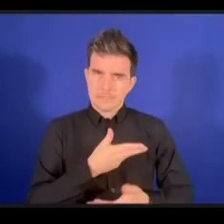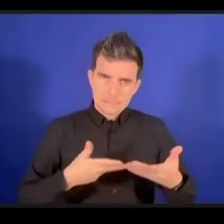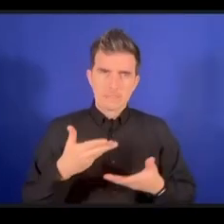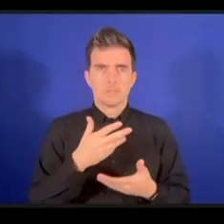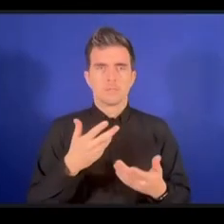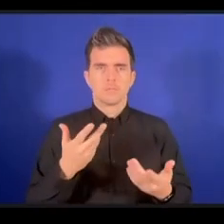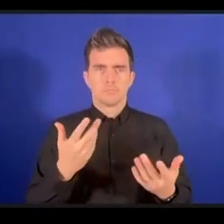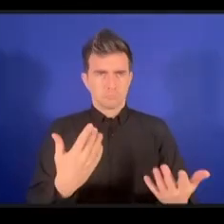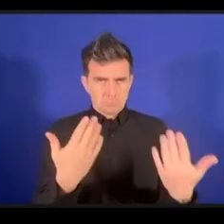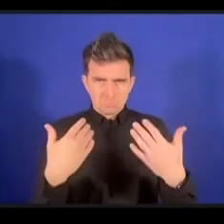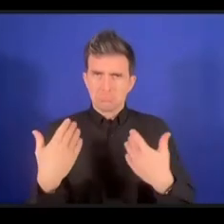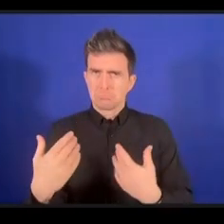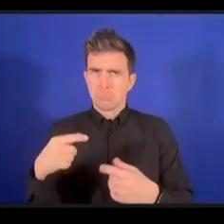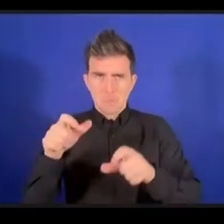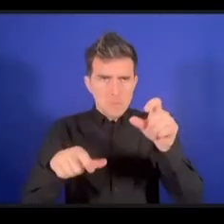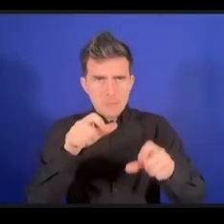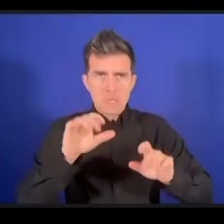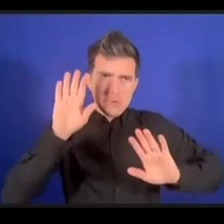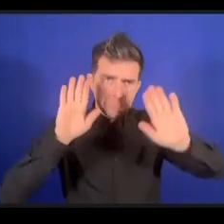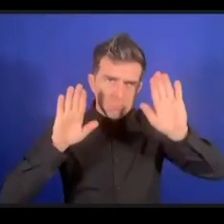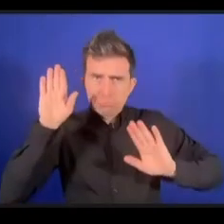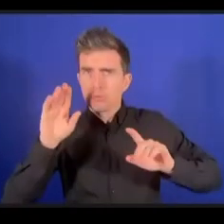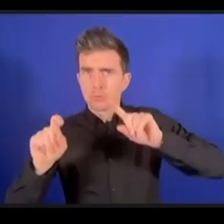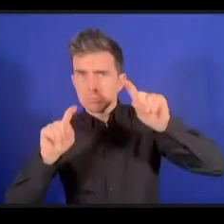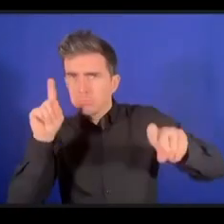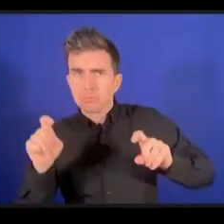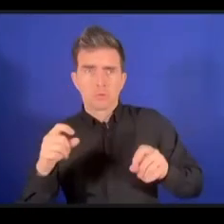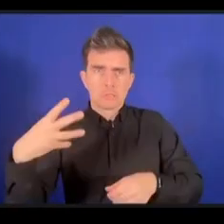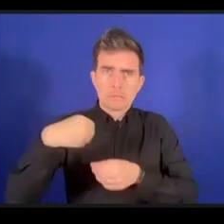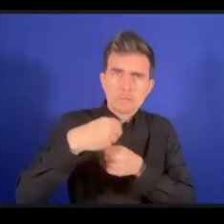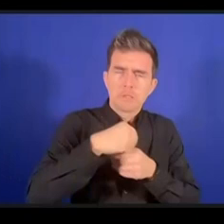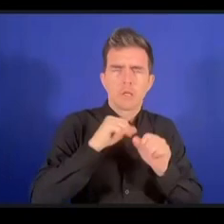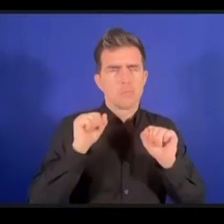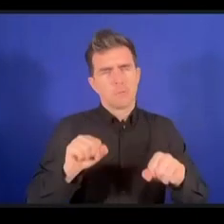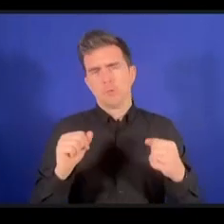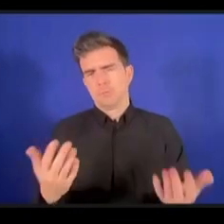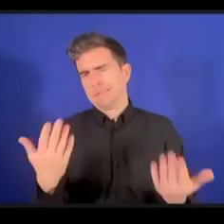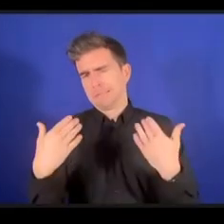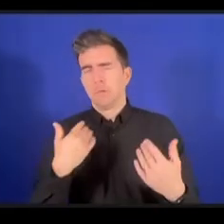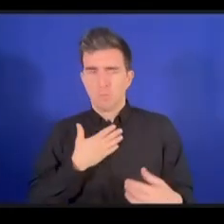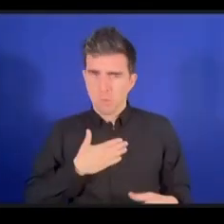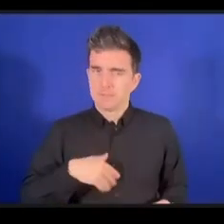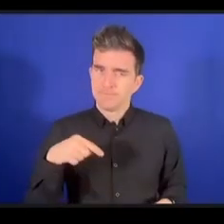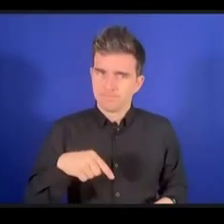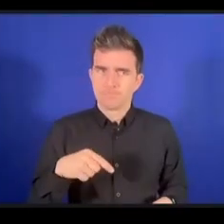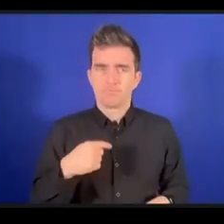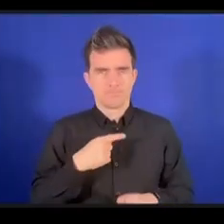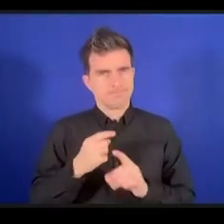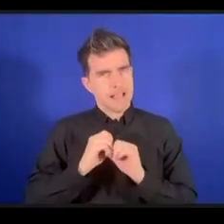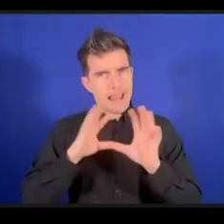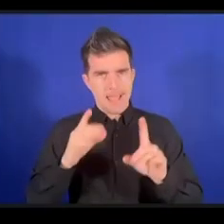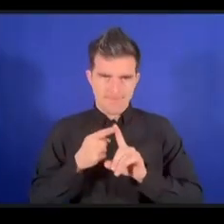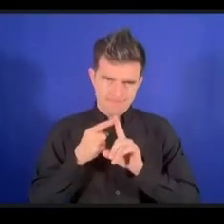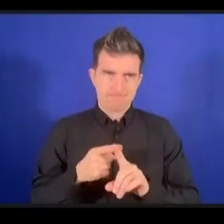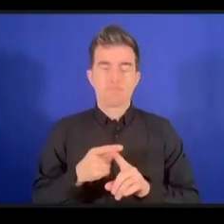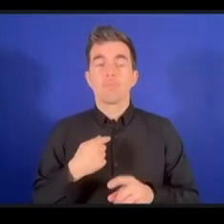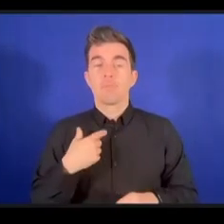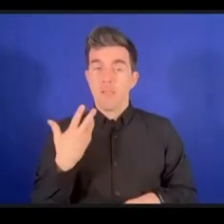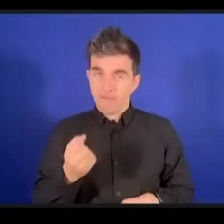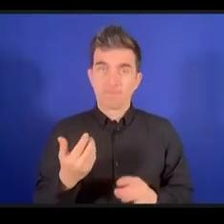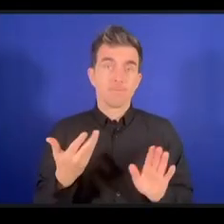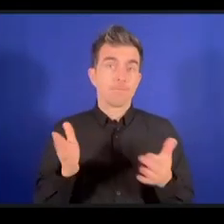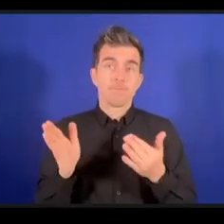hacer preguntas para que esta sesión sea dinámica hagan comentarios y si no podemos incluso pues dirigirnos a los